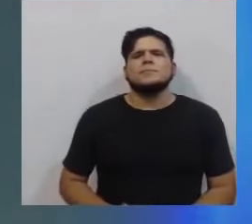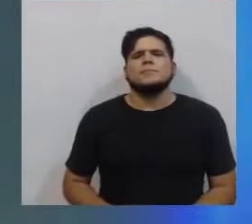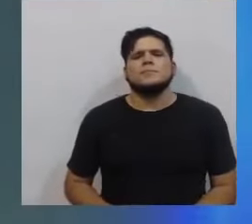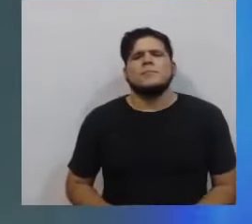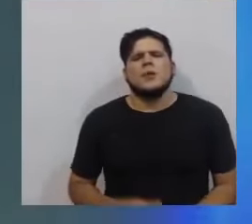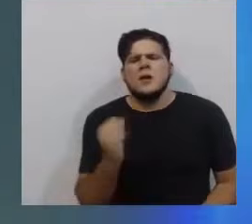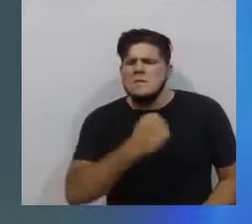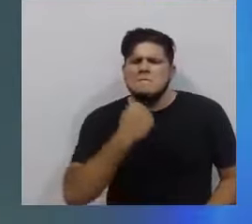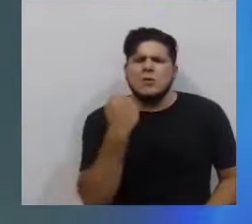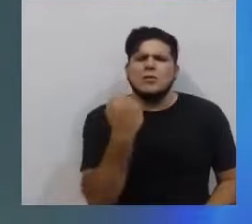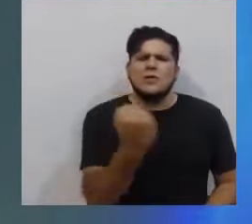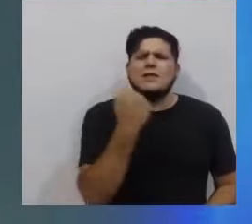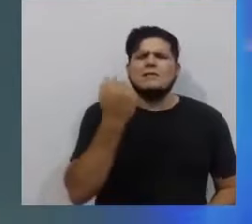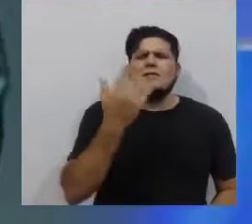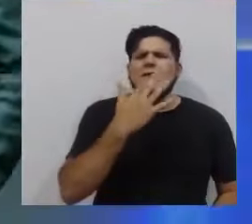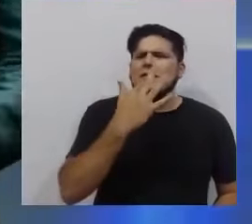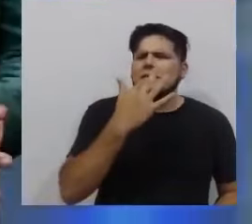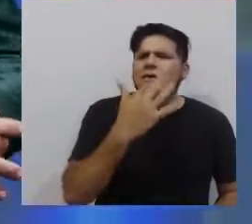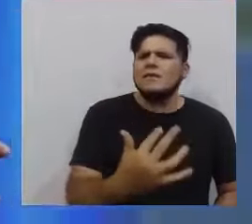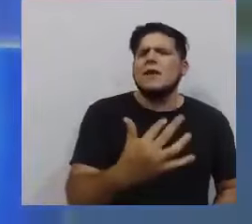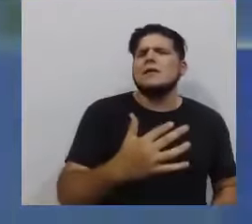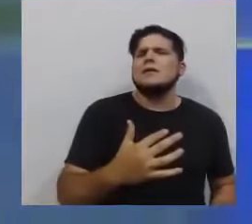no vas a sacar ni el gordo ni el flaco